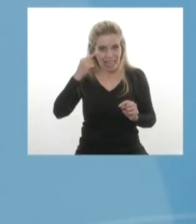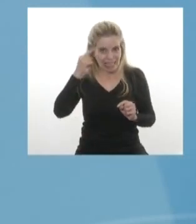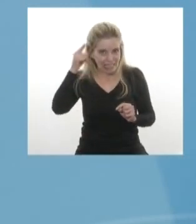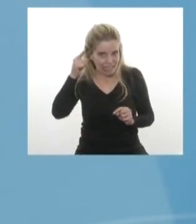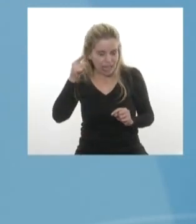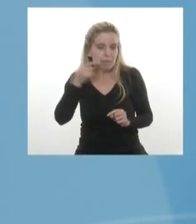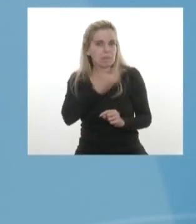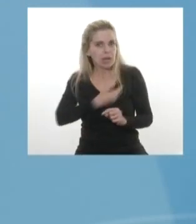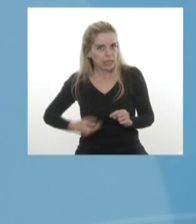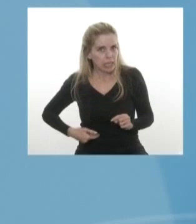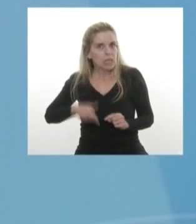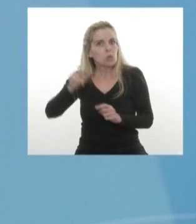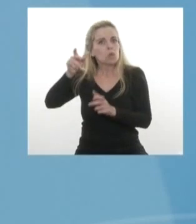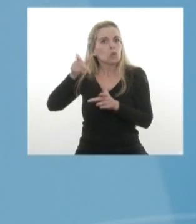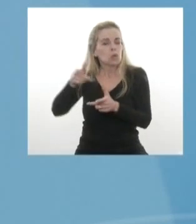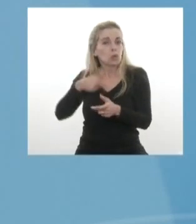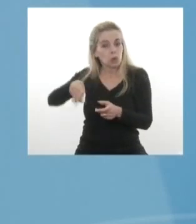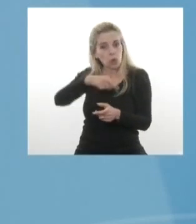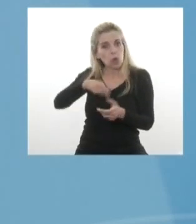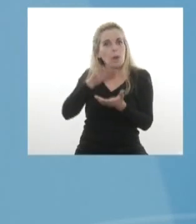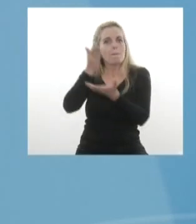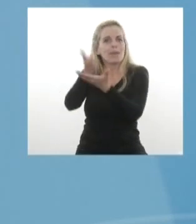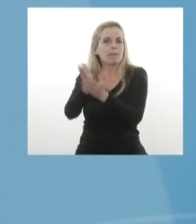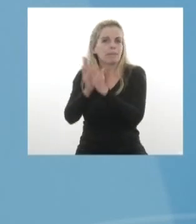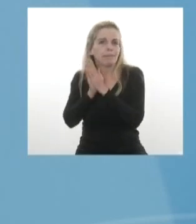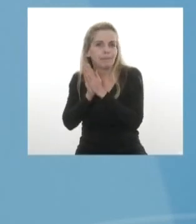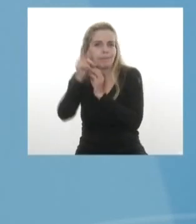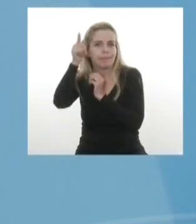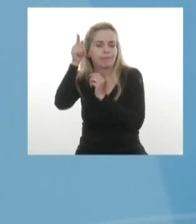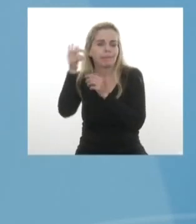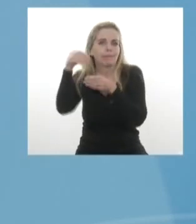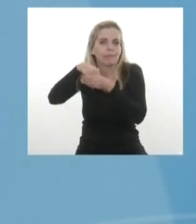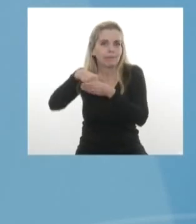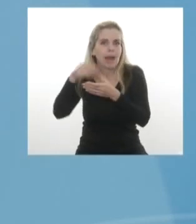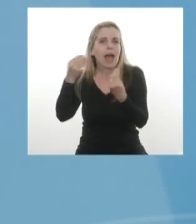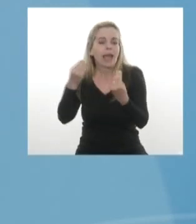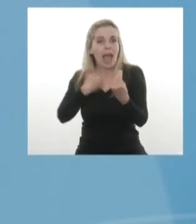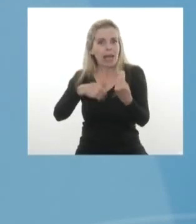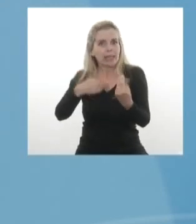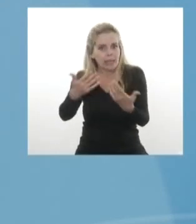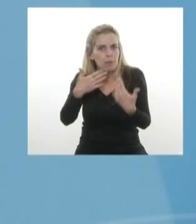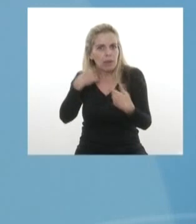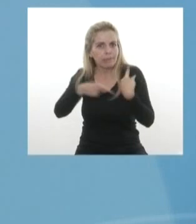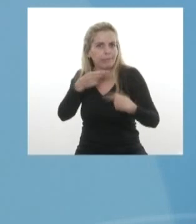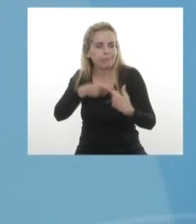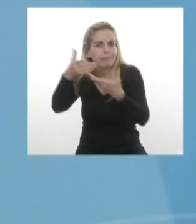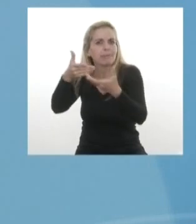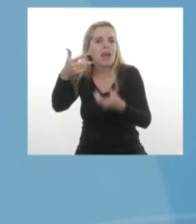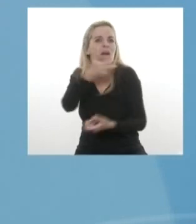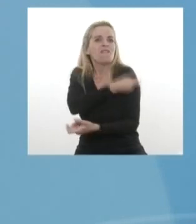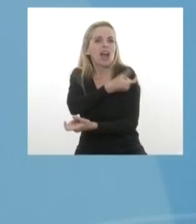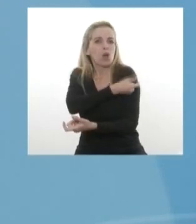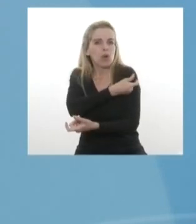Jinping, a quien le hemos pedido su intervención para que la Argentina pueda seguir recibiendo vacunas de